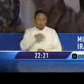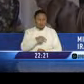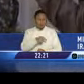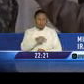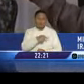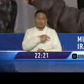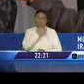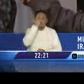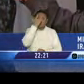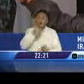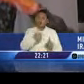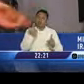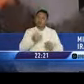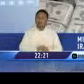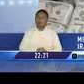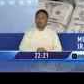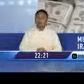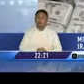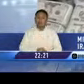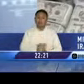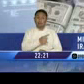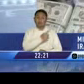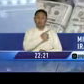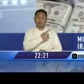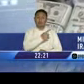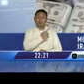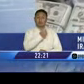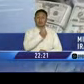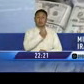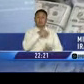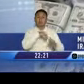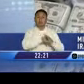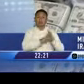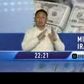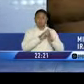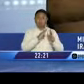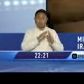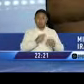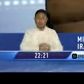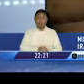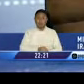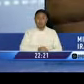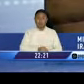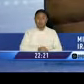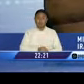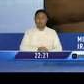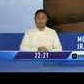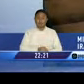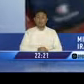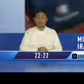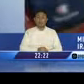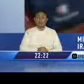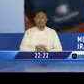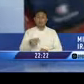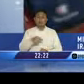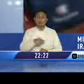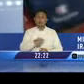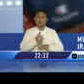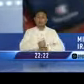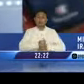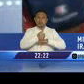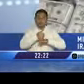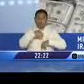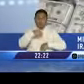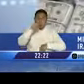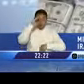de su crimen. Sobre la gran cantidad de dinero que Andrade tenía guardados dentro de maletas y cajas en su vivienda, las